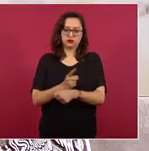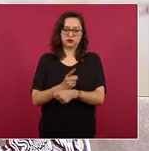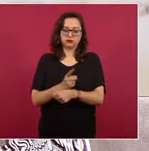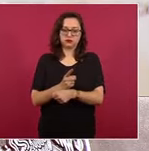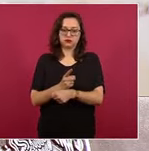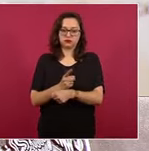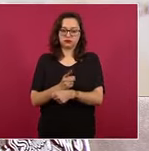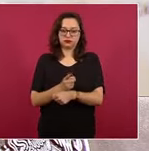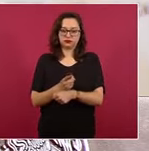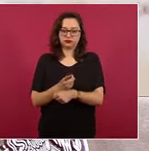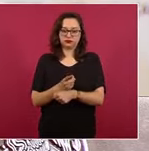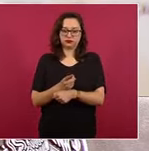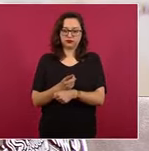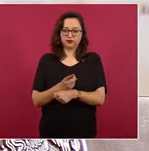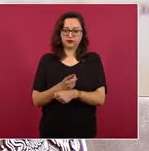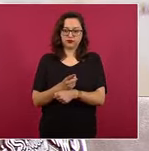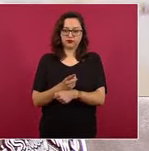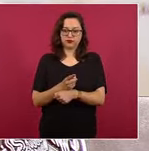El